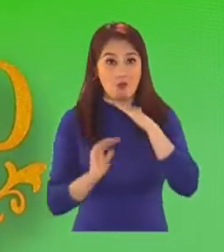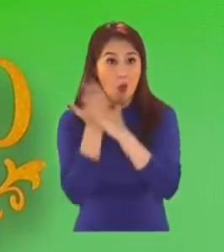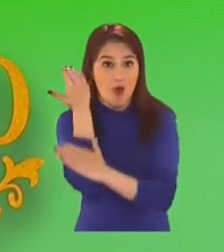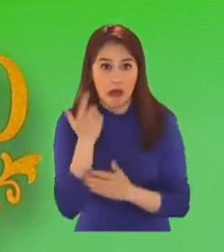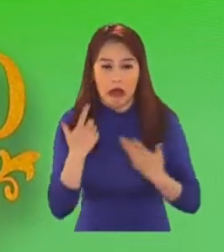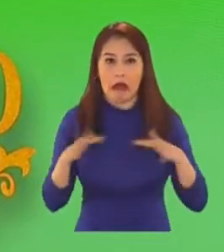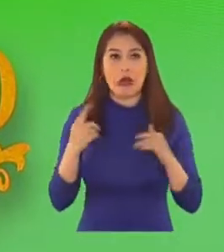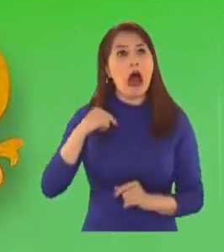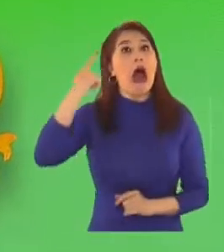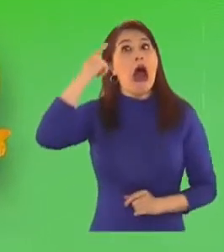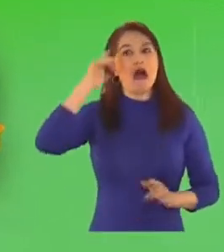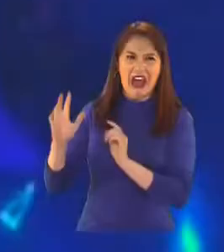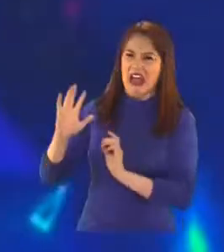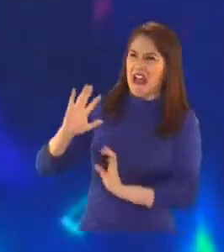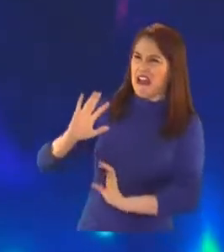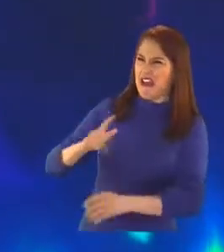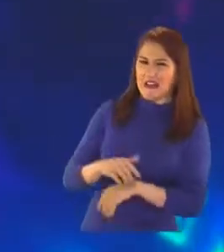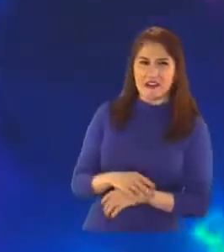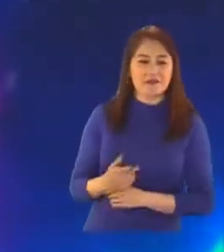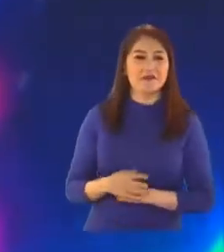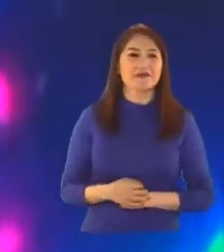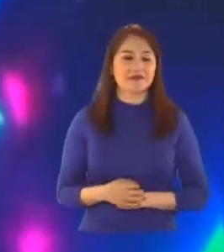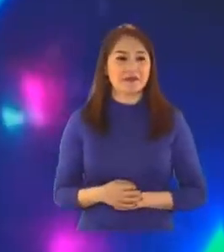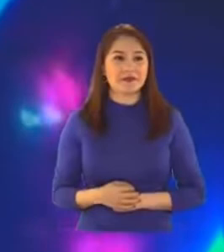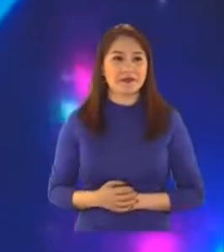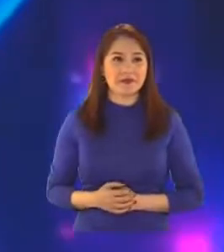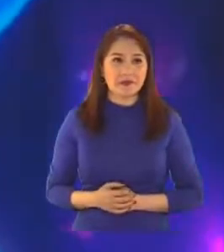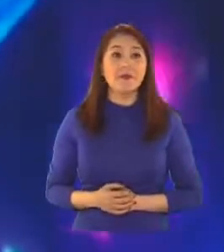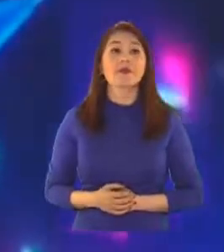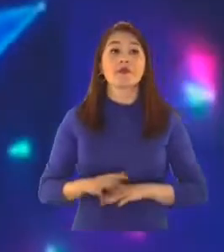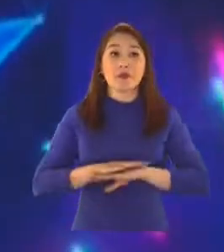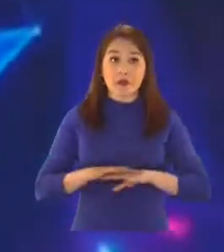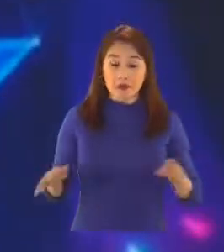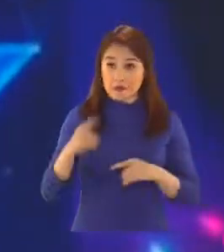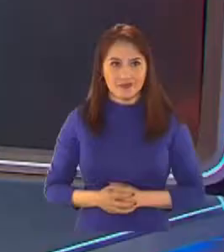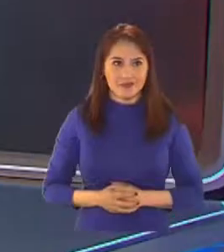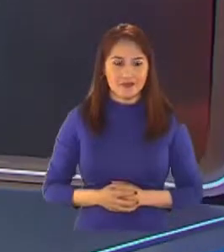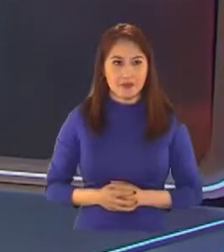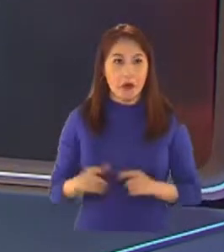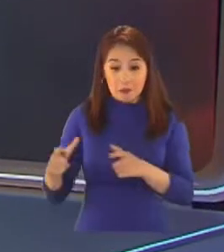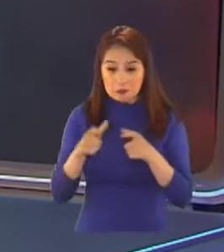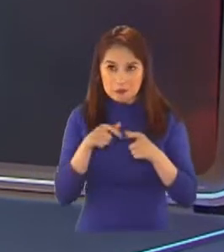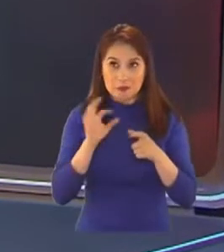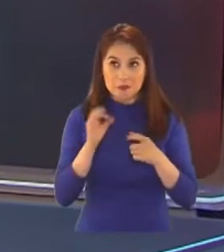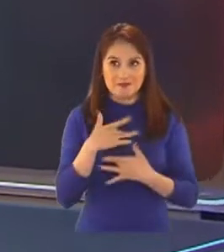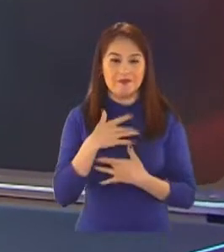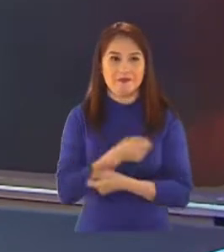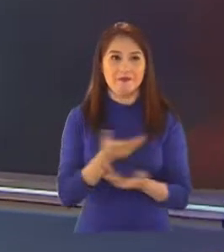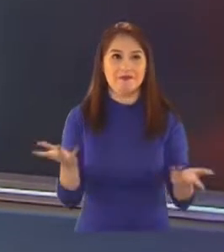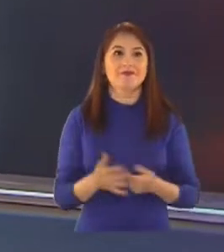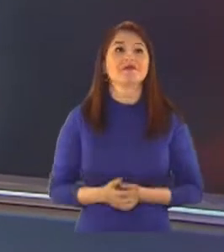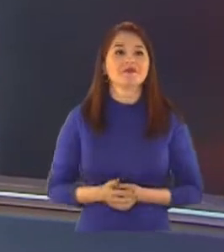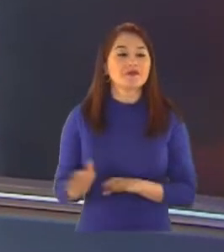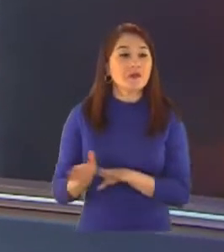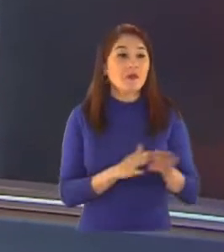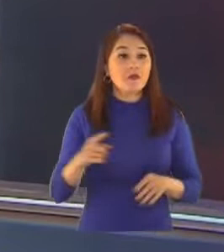para nada como muchos esperan. Así que mira. Atención, Megalan agotó boletería a la venta, pero... Bueno, y para nadie es un